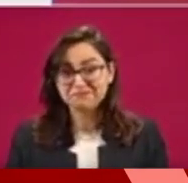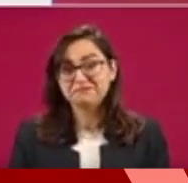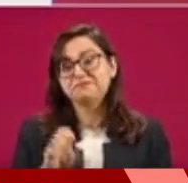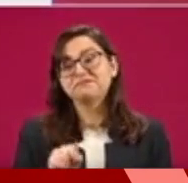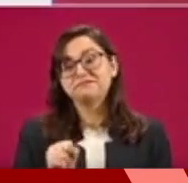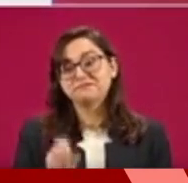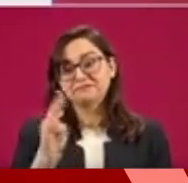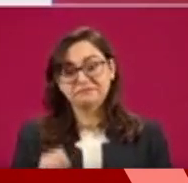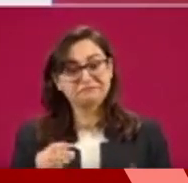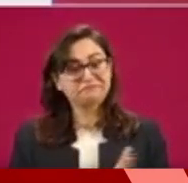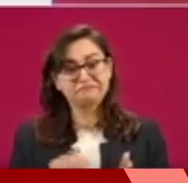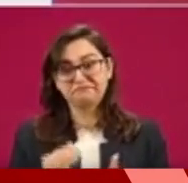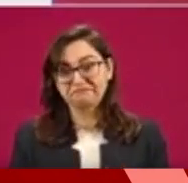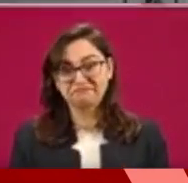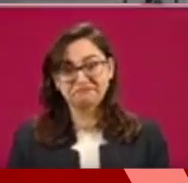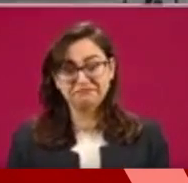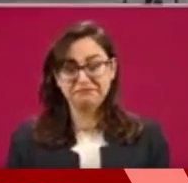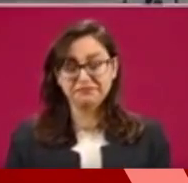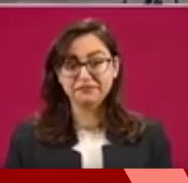69 millones.